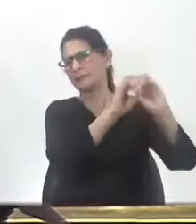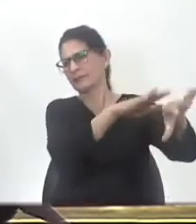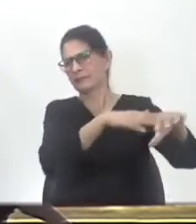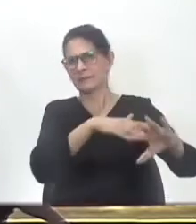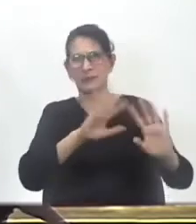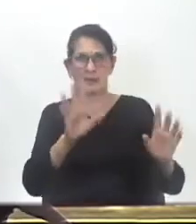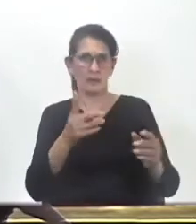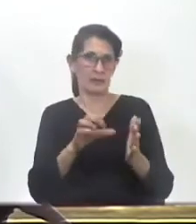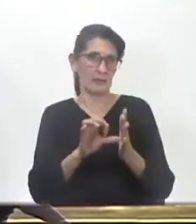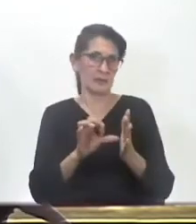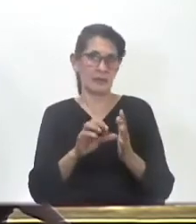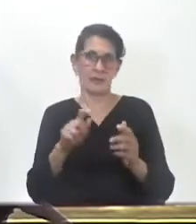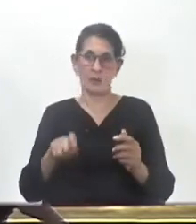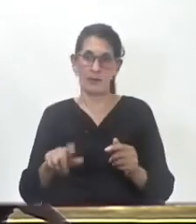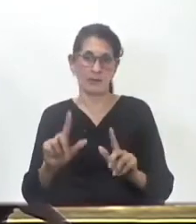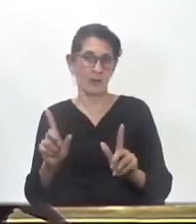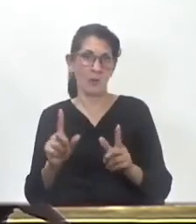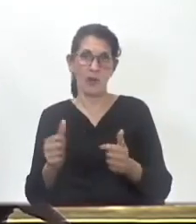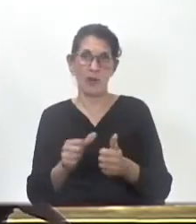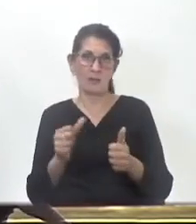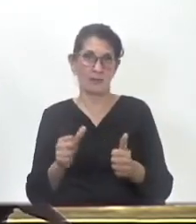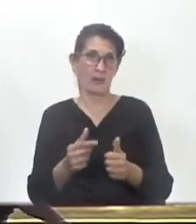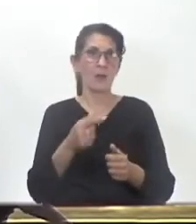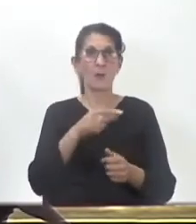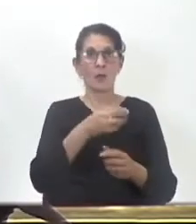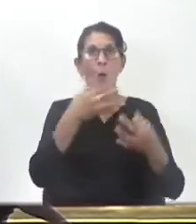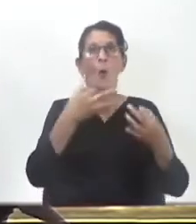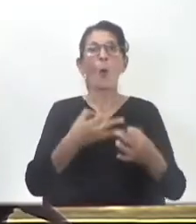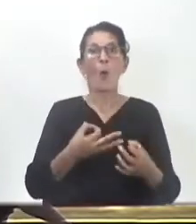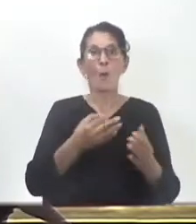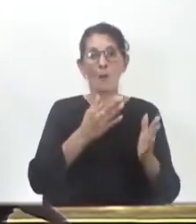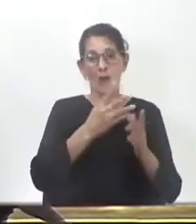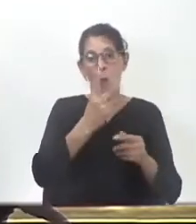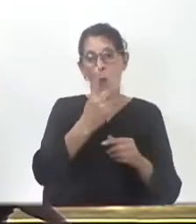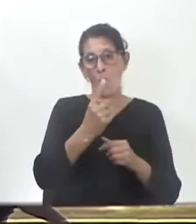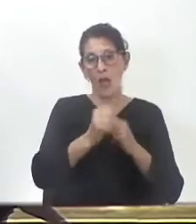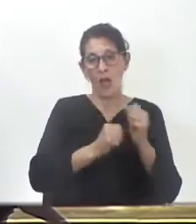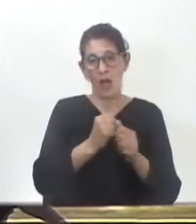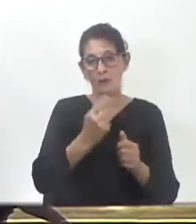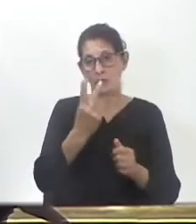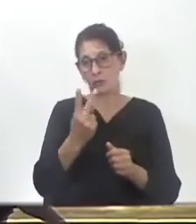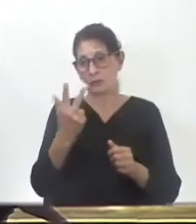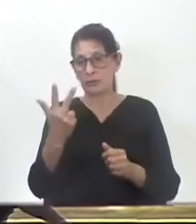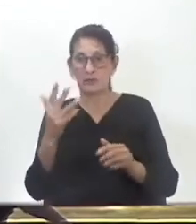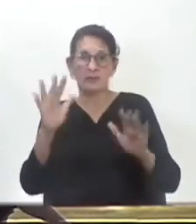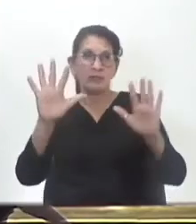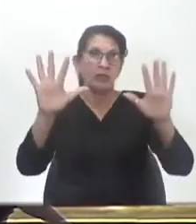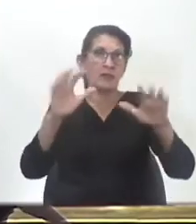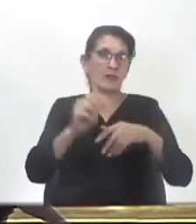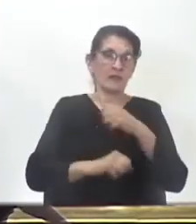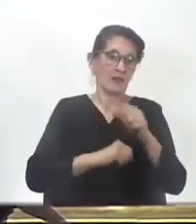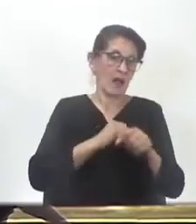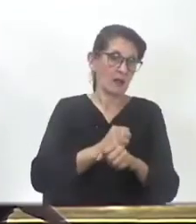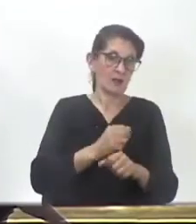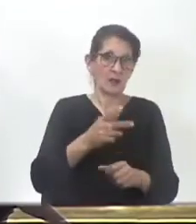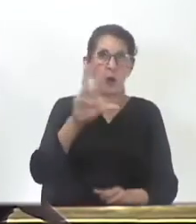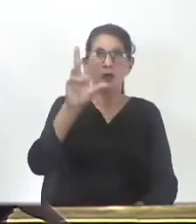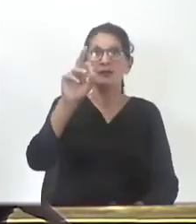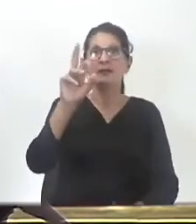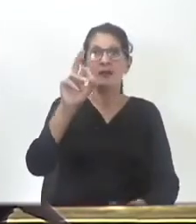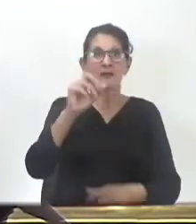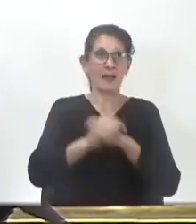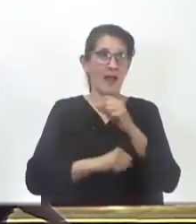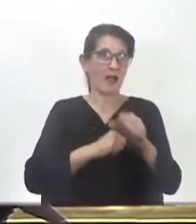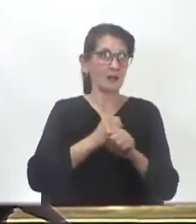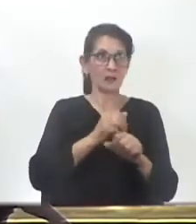no lo hace, porque cumplen la condena y salen en 1 año, 2 años, 3, 5, 10, pero salen la condena máxima 30 años y más eso no